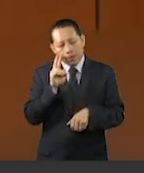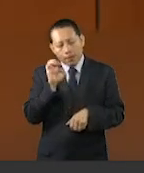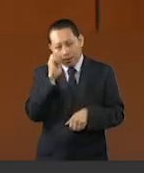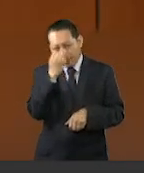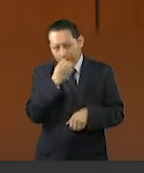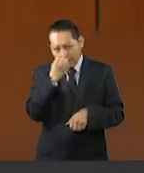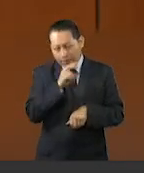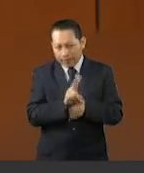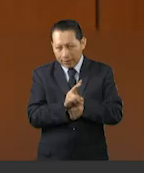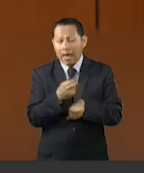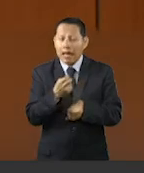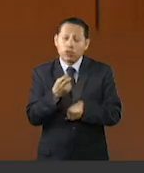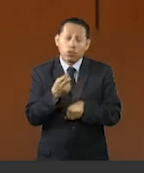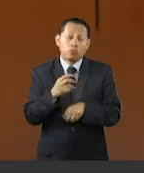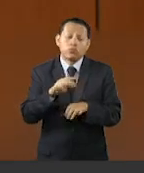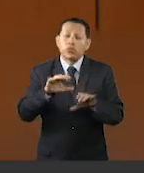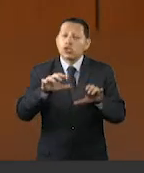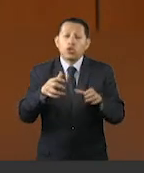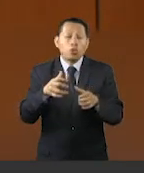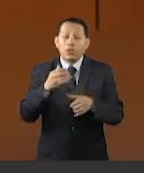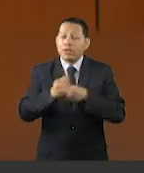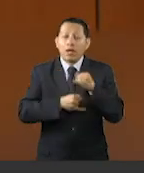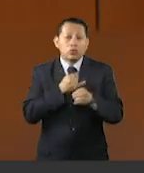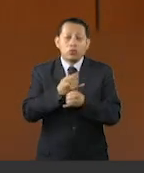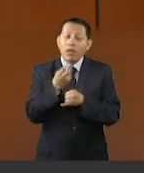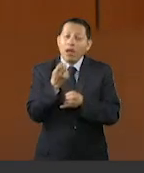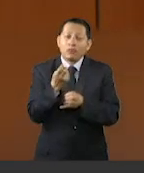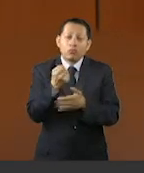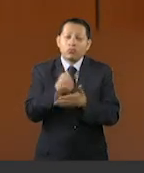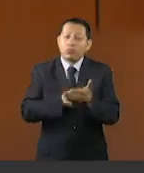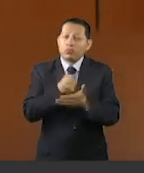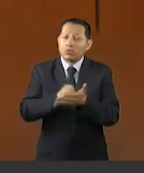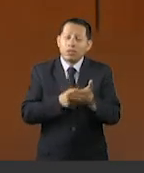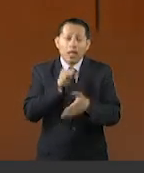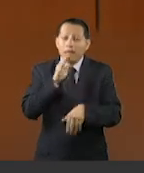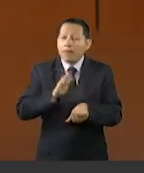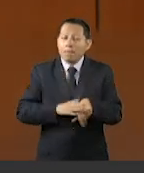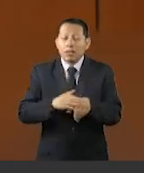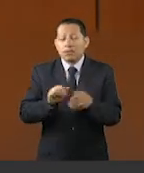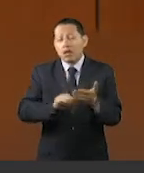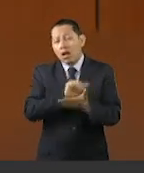exigencia de la comunidad internacional, simplemente que se transparenten los resultados y las actas.